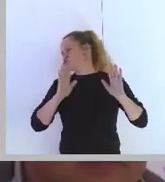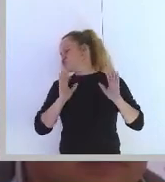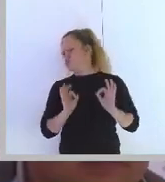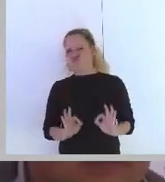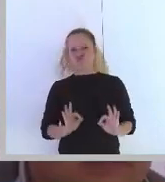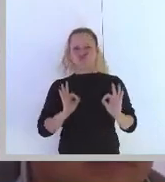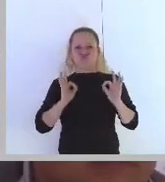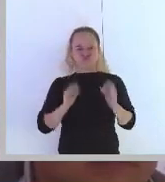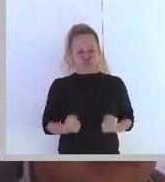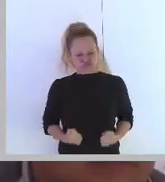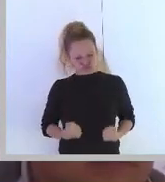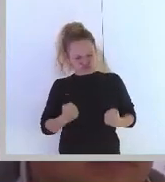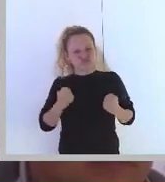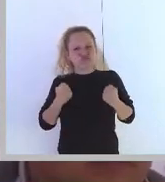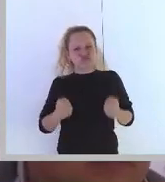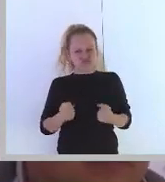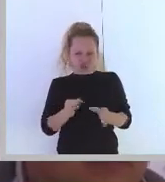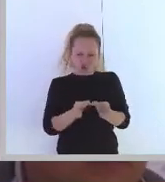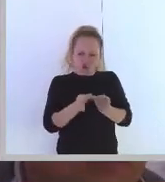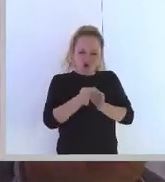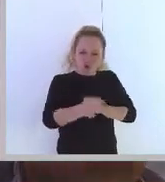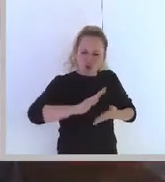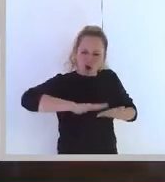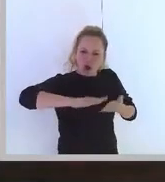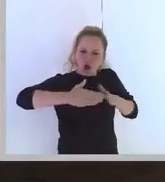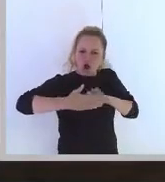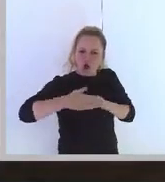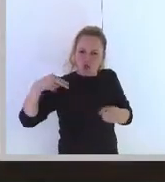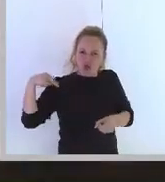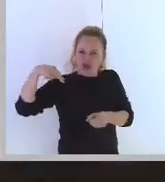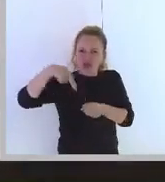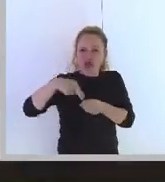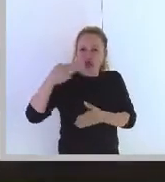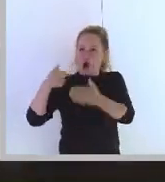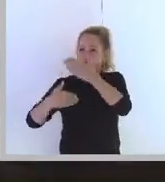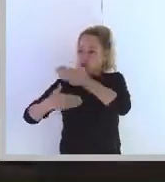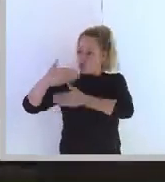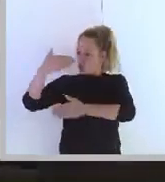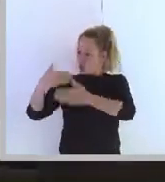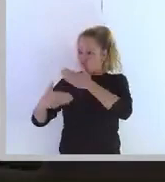músculo de nuestros pueblos ancestrales.